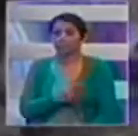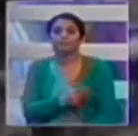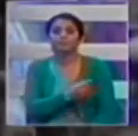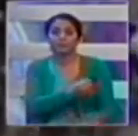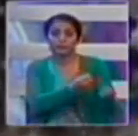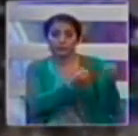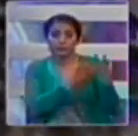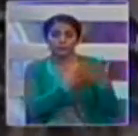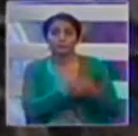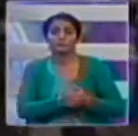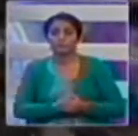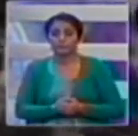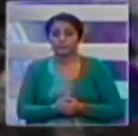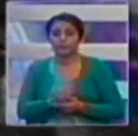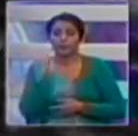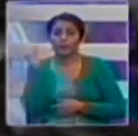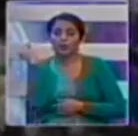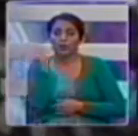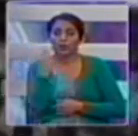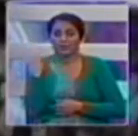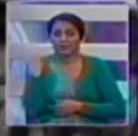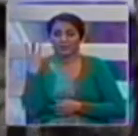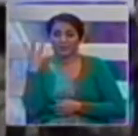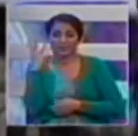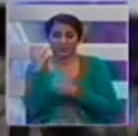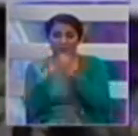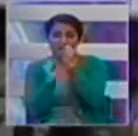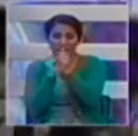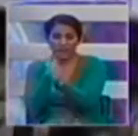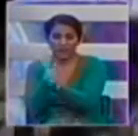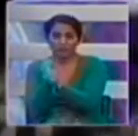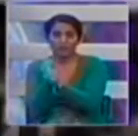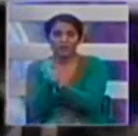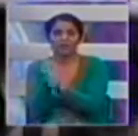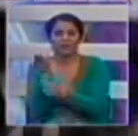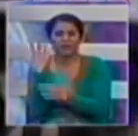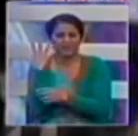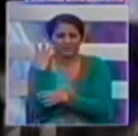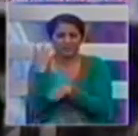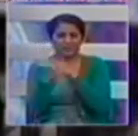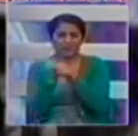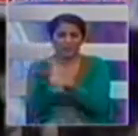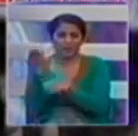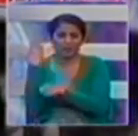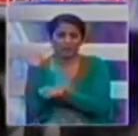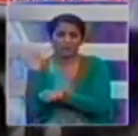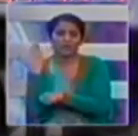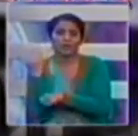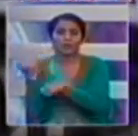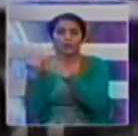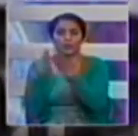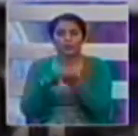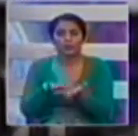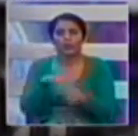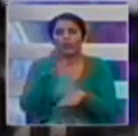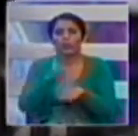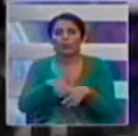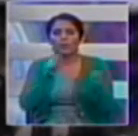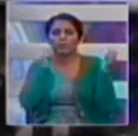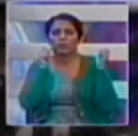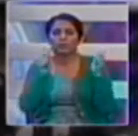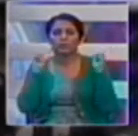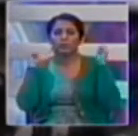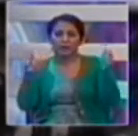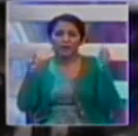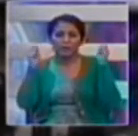Damián Peña, un estudiante de 16 años que hace 15, lamentablemente en enfrentamientos que hubieron por protestas, perdió su vida. Y la lucha de la